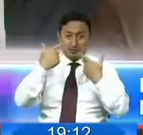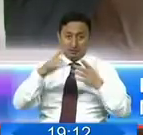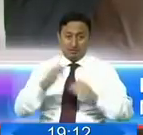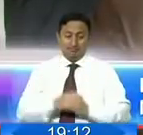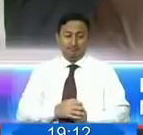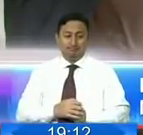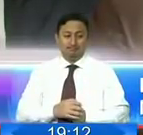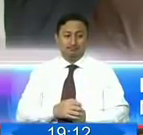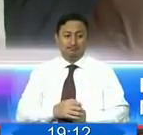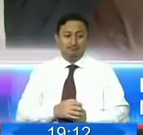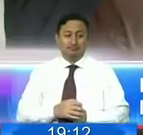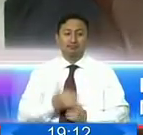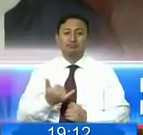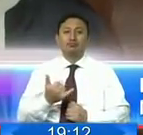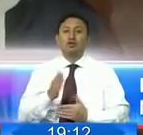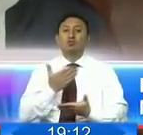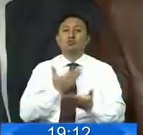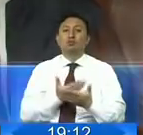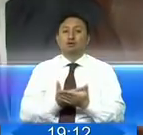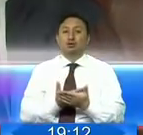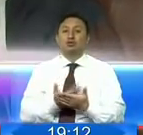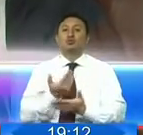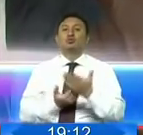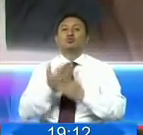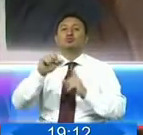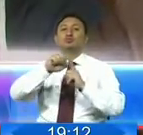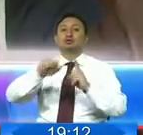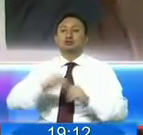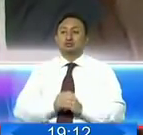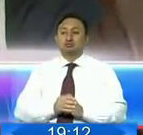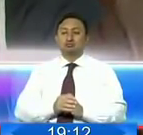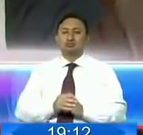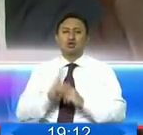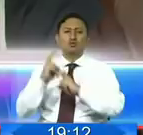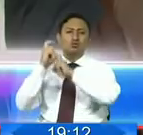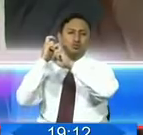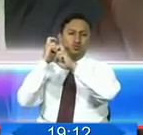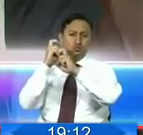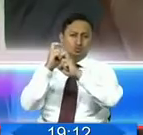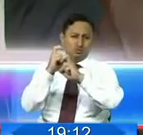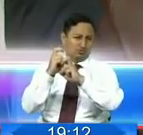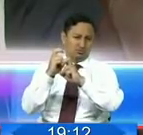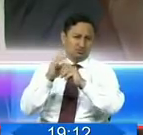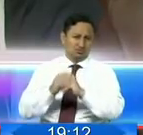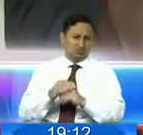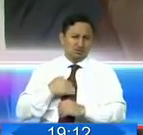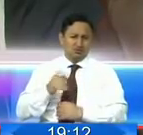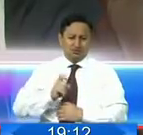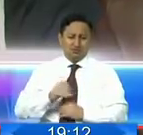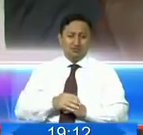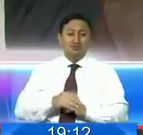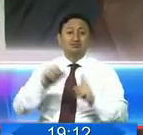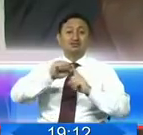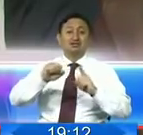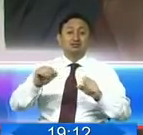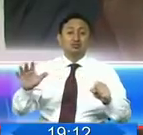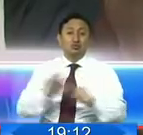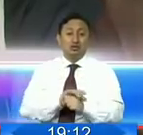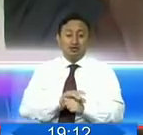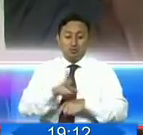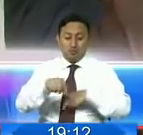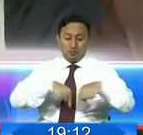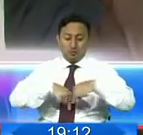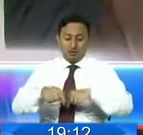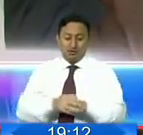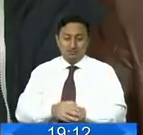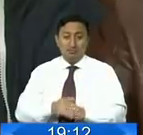puede proponer un sistema como el de metrocable si no tenemos un sistema integral de movilidad si no hemos